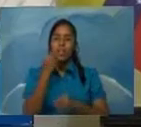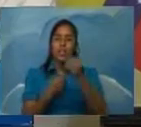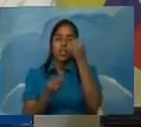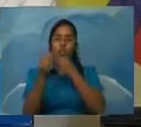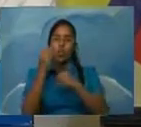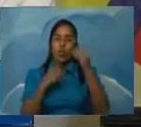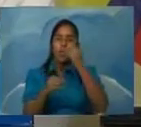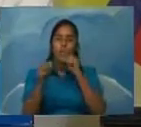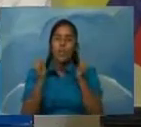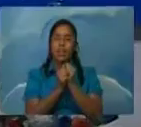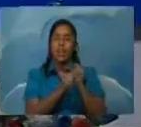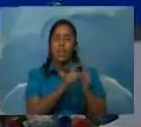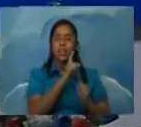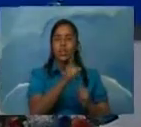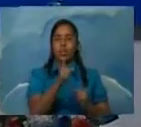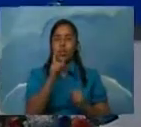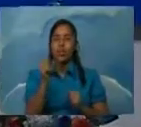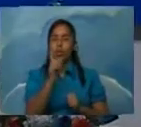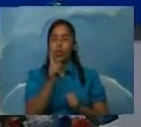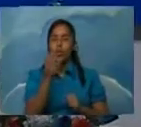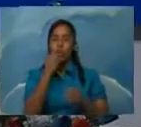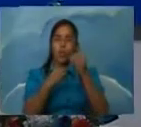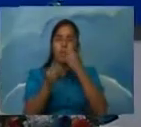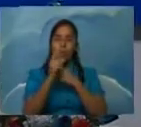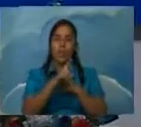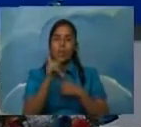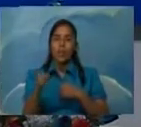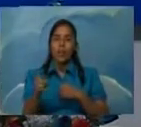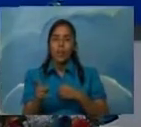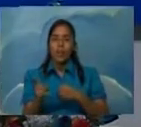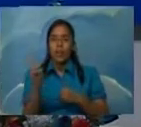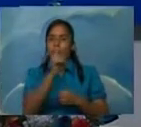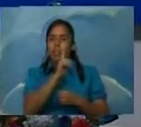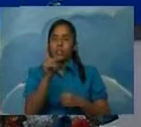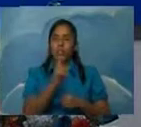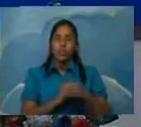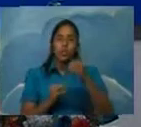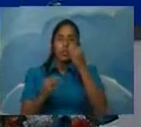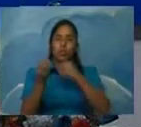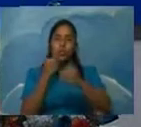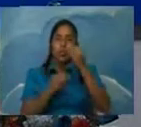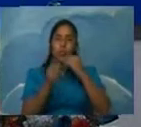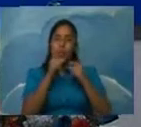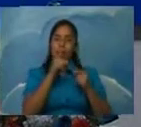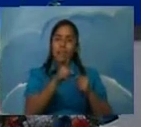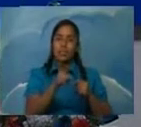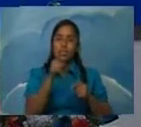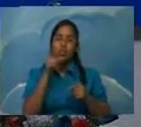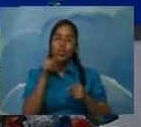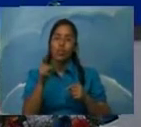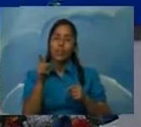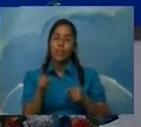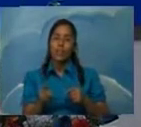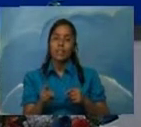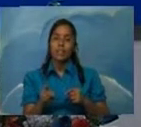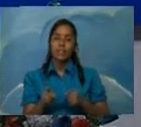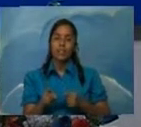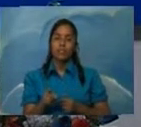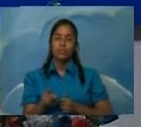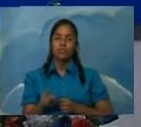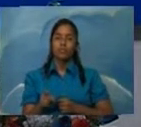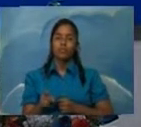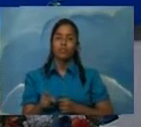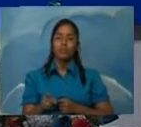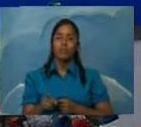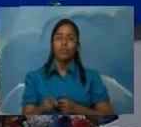comerás con ella. No comerás, con ella. No comerás con ella. No comerás con